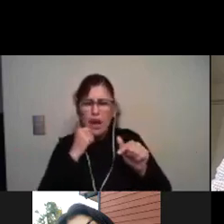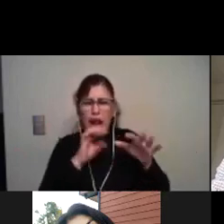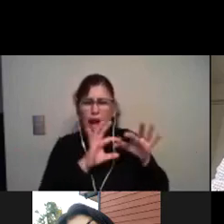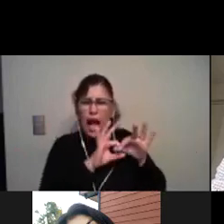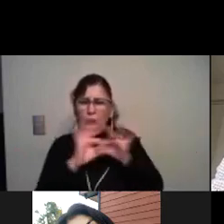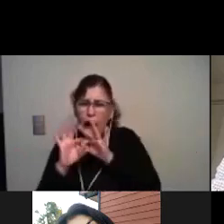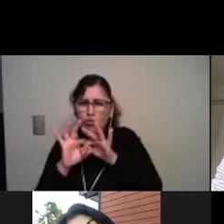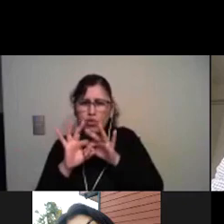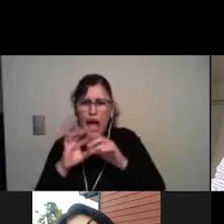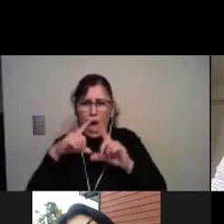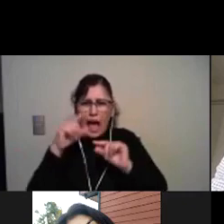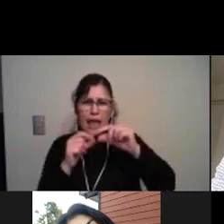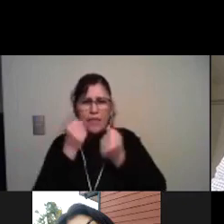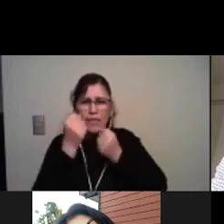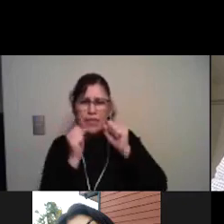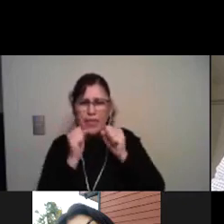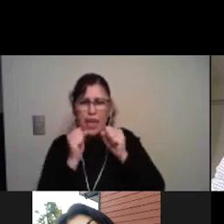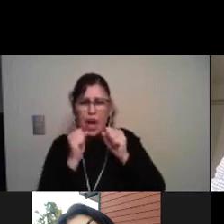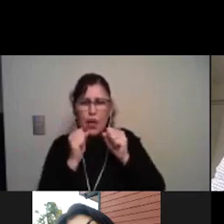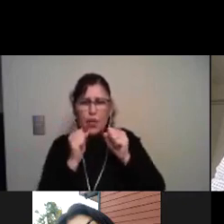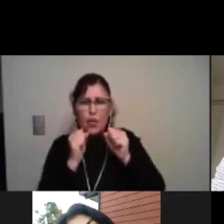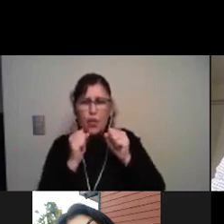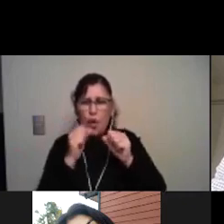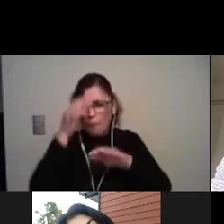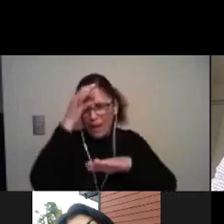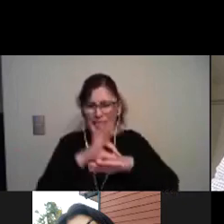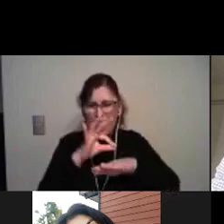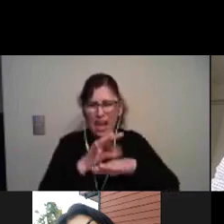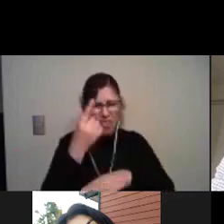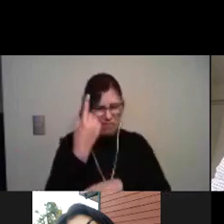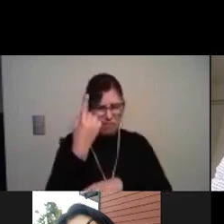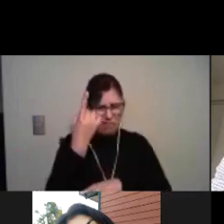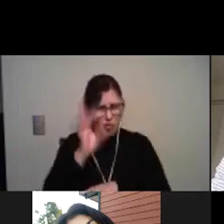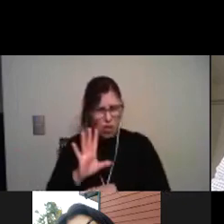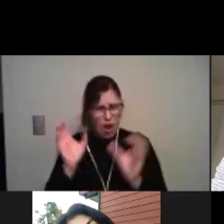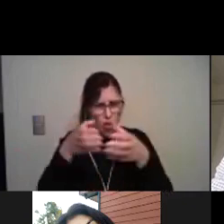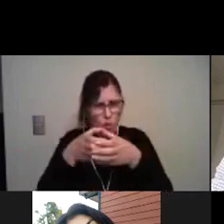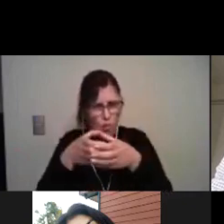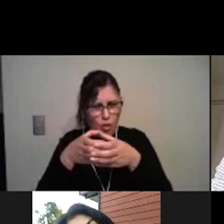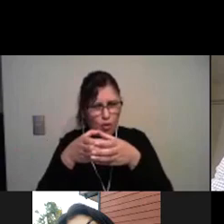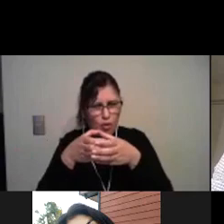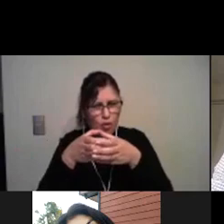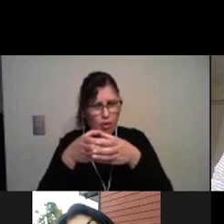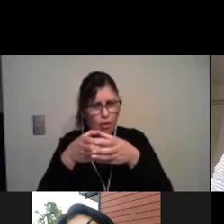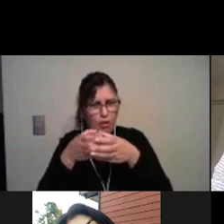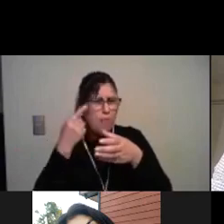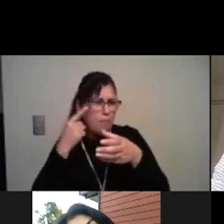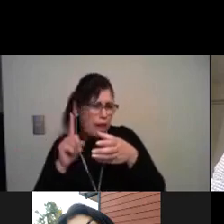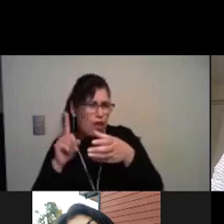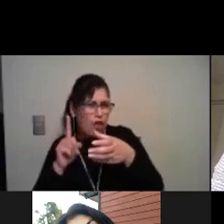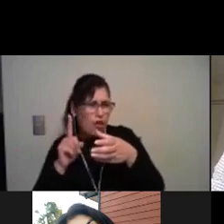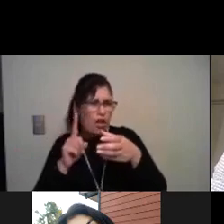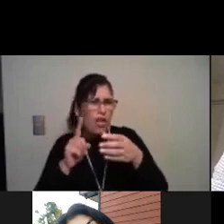porque la neuropatía es como una sola, ahí como que me confundí, porque según yo era como una sola cosa, pero lo podían